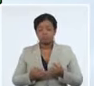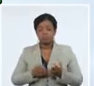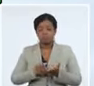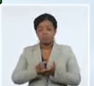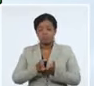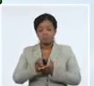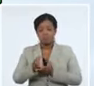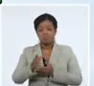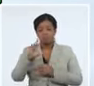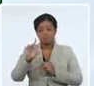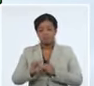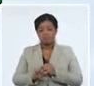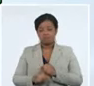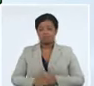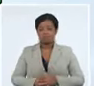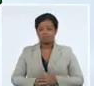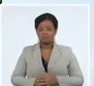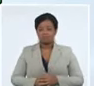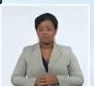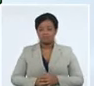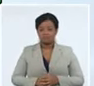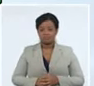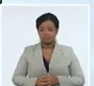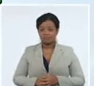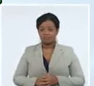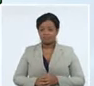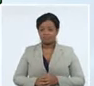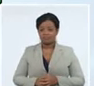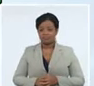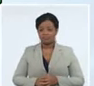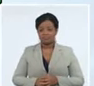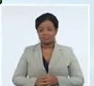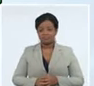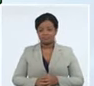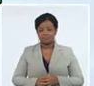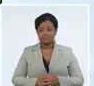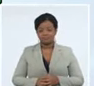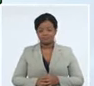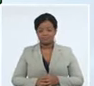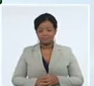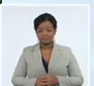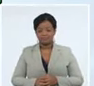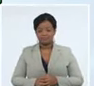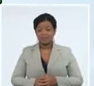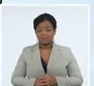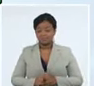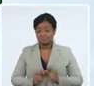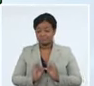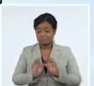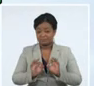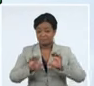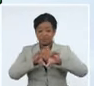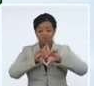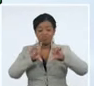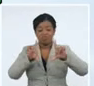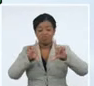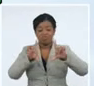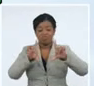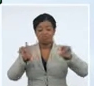la reducción de la transmisión de la enfermedad. Este fue el comportamiento de ayer.